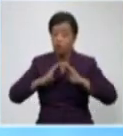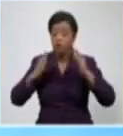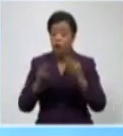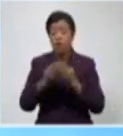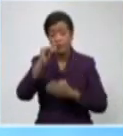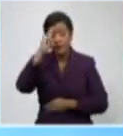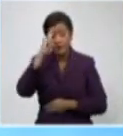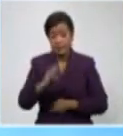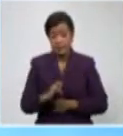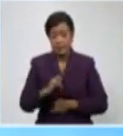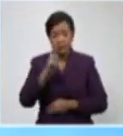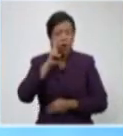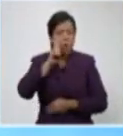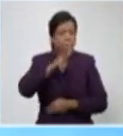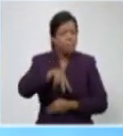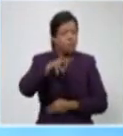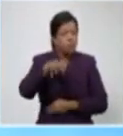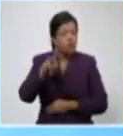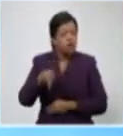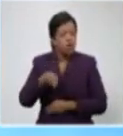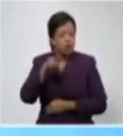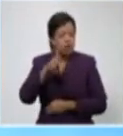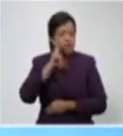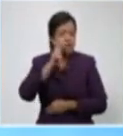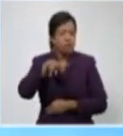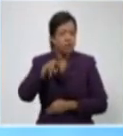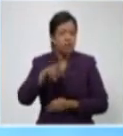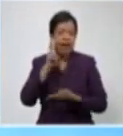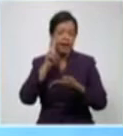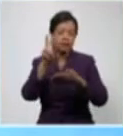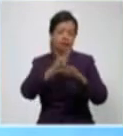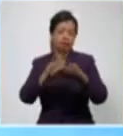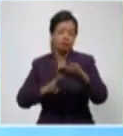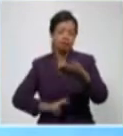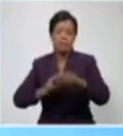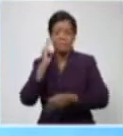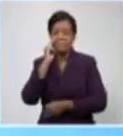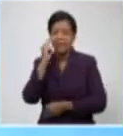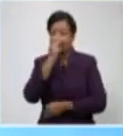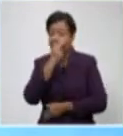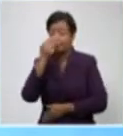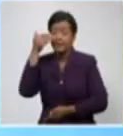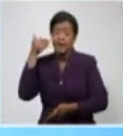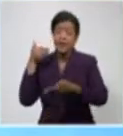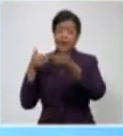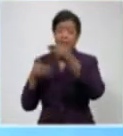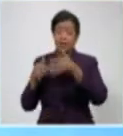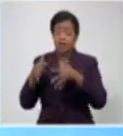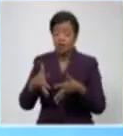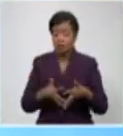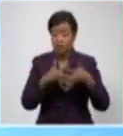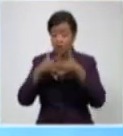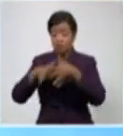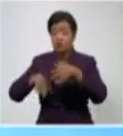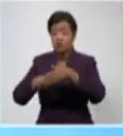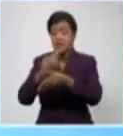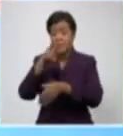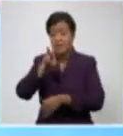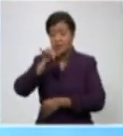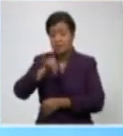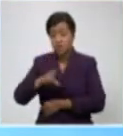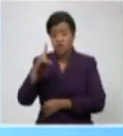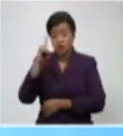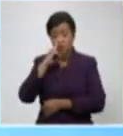miren, busquen, vamos a leer ese discurso, fue en Tampa el 26 de noviembre de